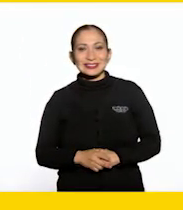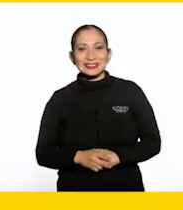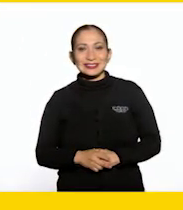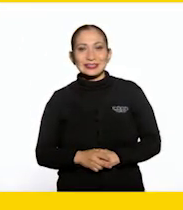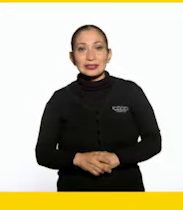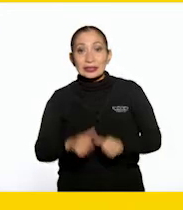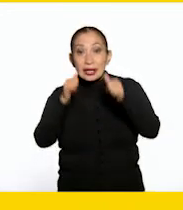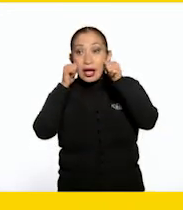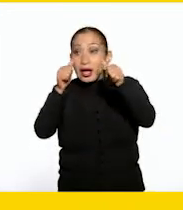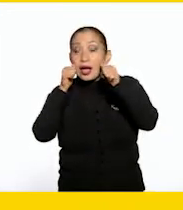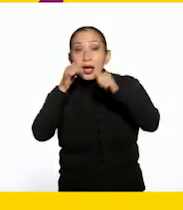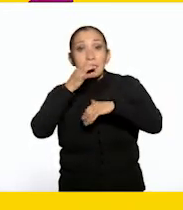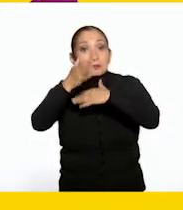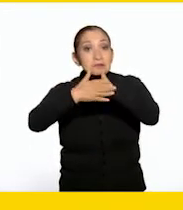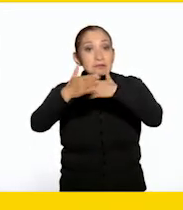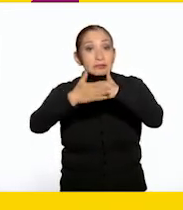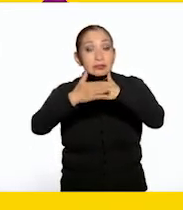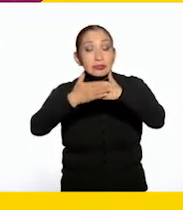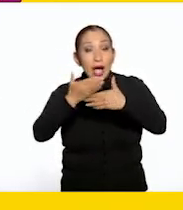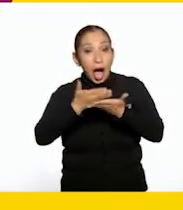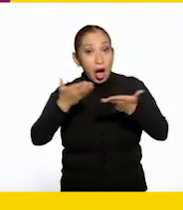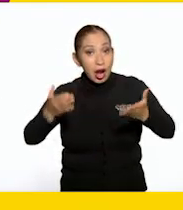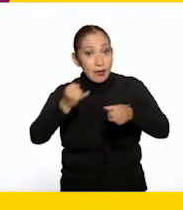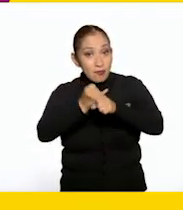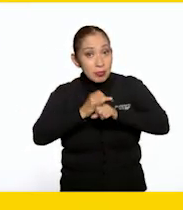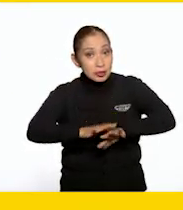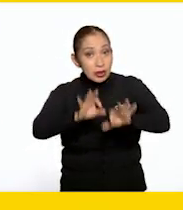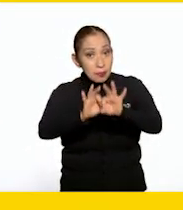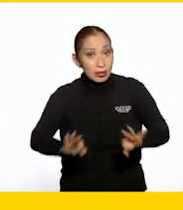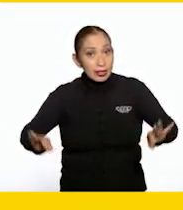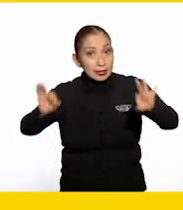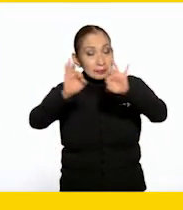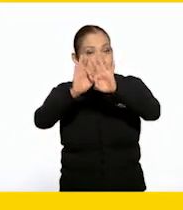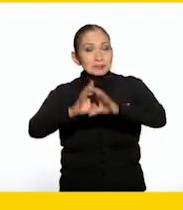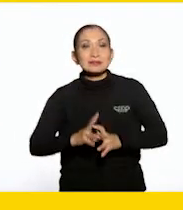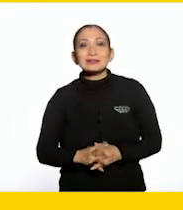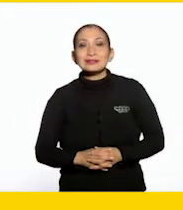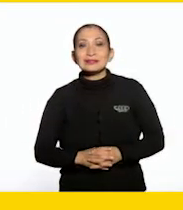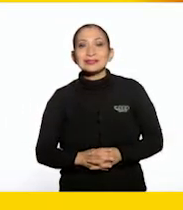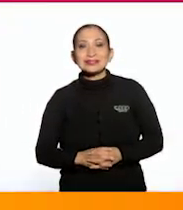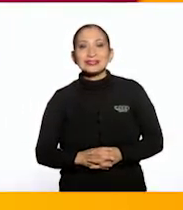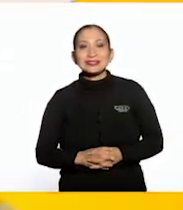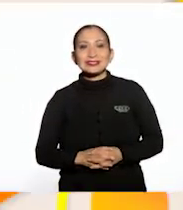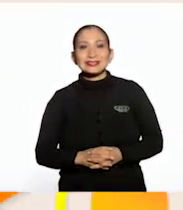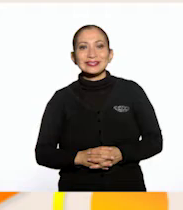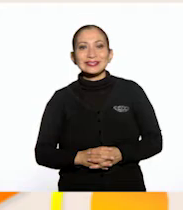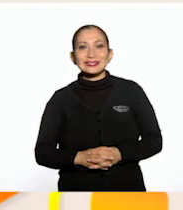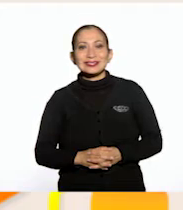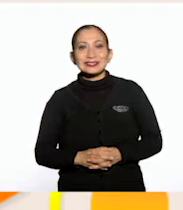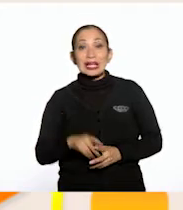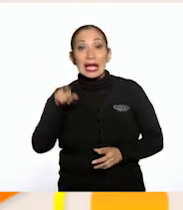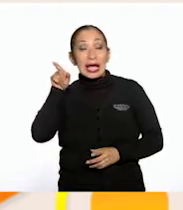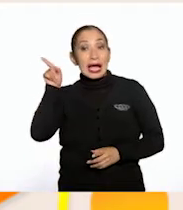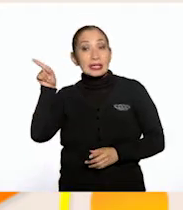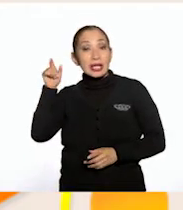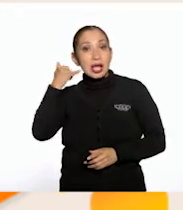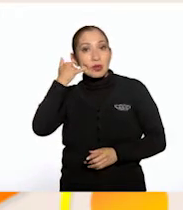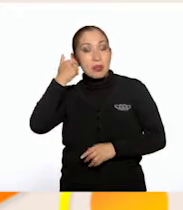aprendeencasa.cep.gov.mx. ¡Atención! ¡Atención! A continuación, información importante. A este